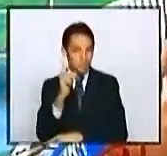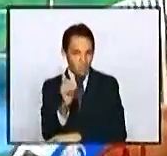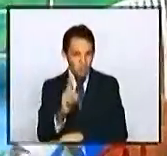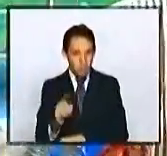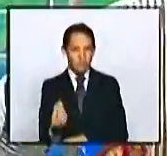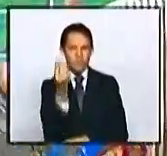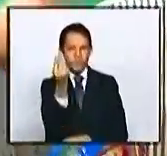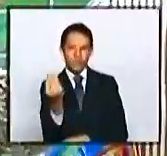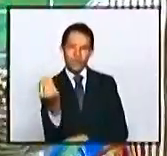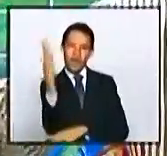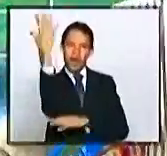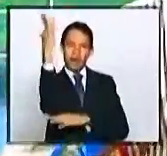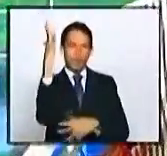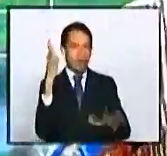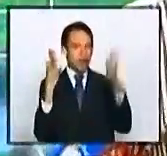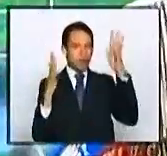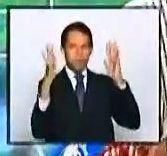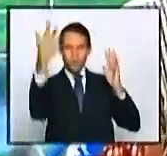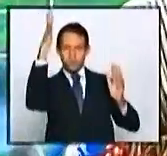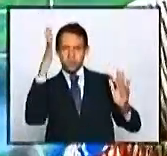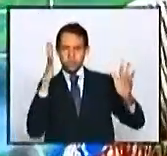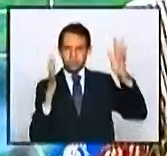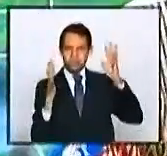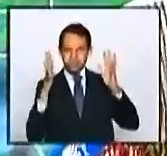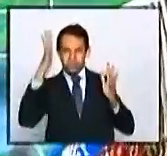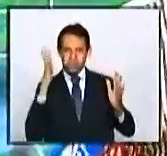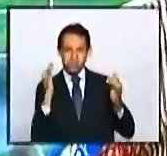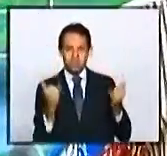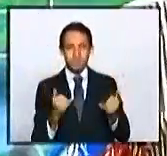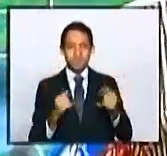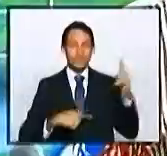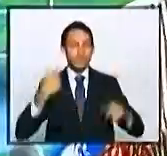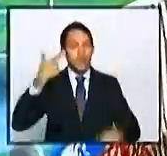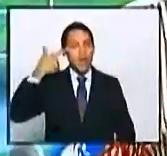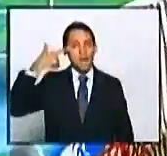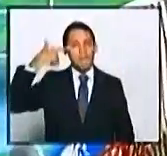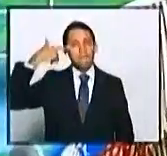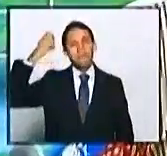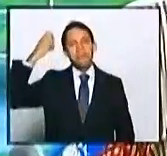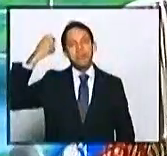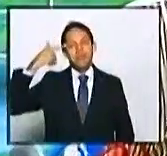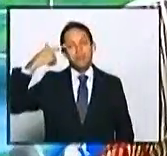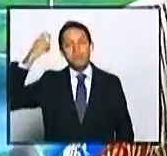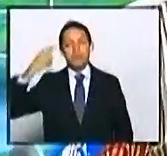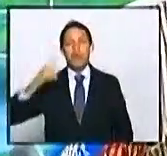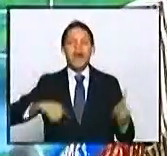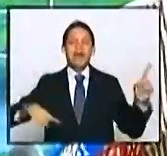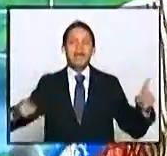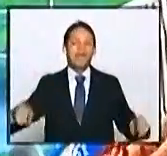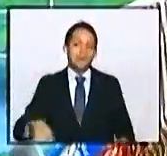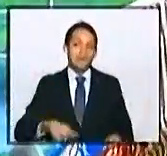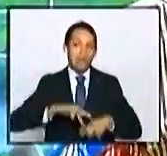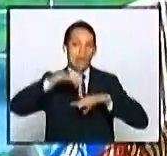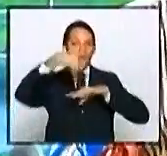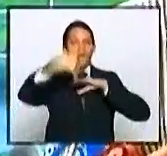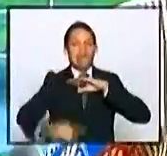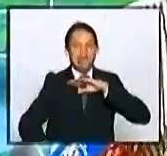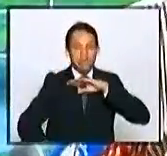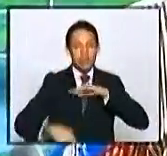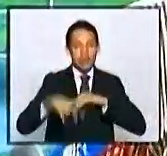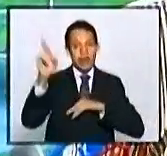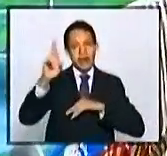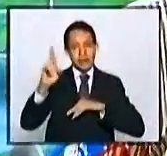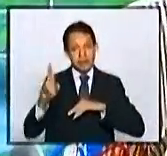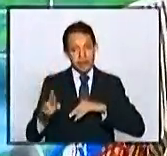espíritu, la grandeza que es, y lo importante que somos. Las tendencias suicidas hoy por hoy se están volviendo una patología recurrente. Risaralda,